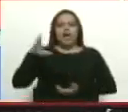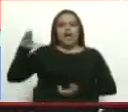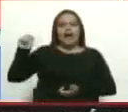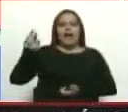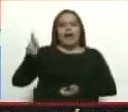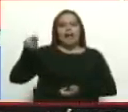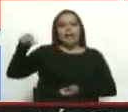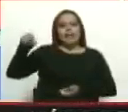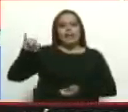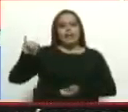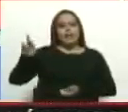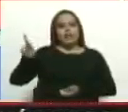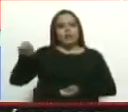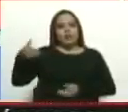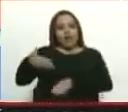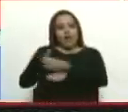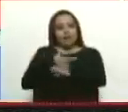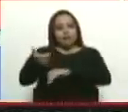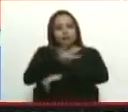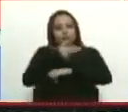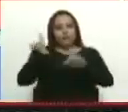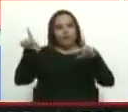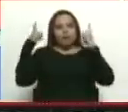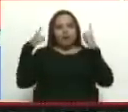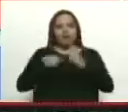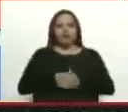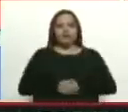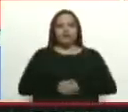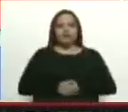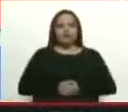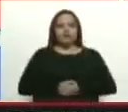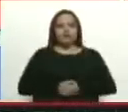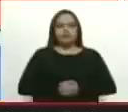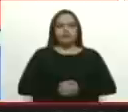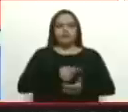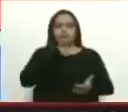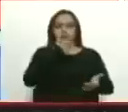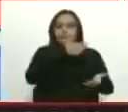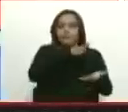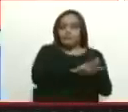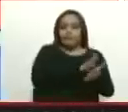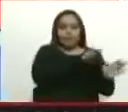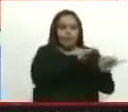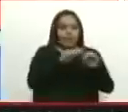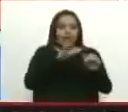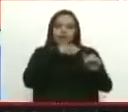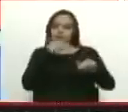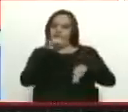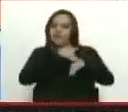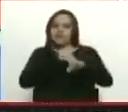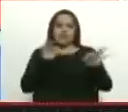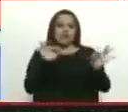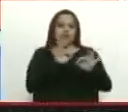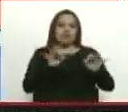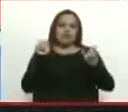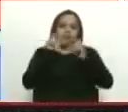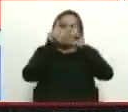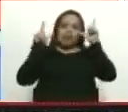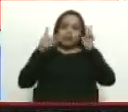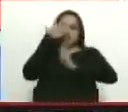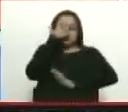Carneiro. Como dijimos, se despidió sin avisar. Una sorpresa